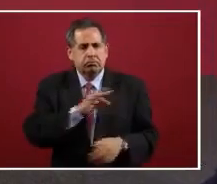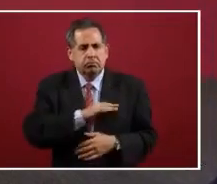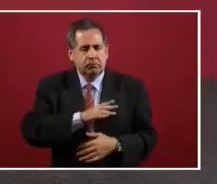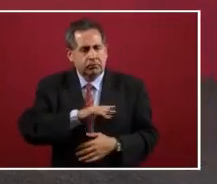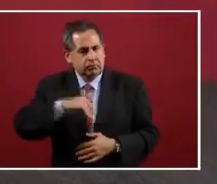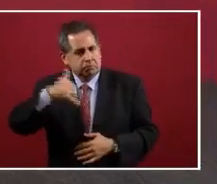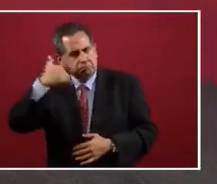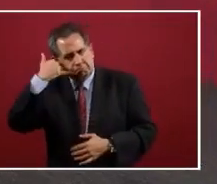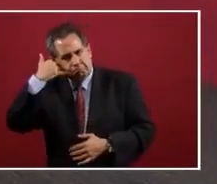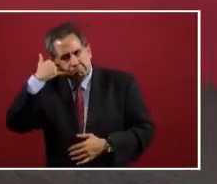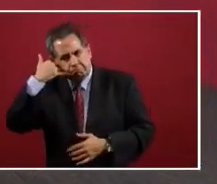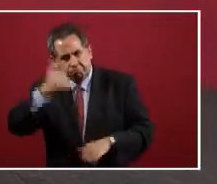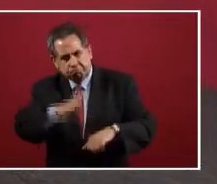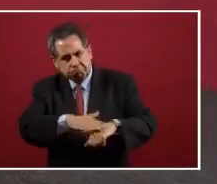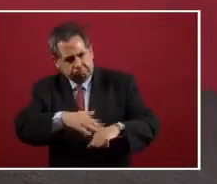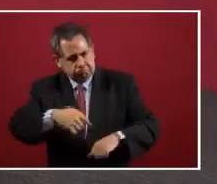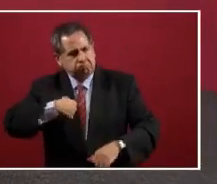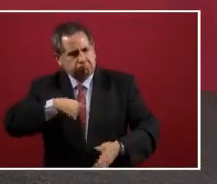teléfono